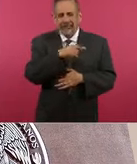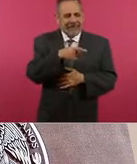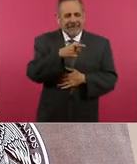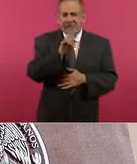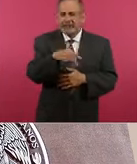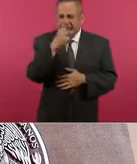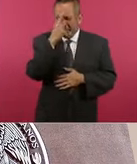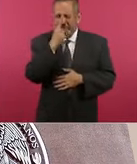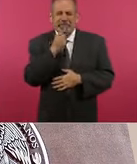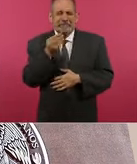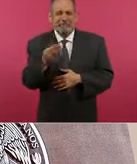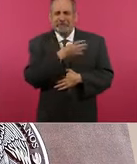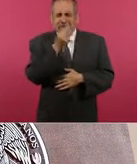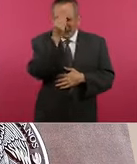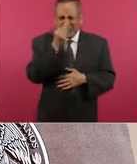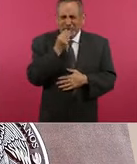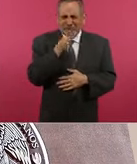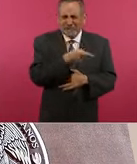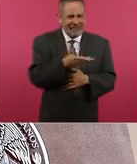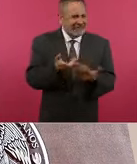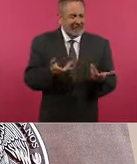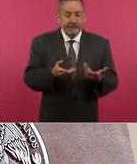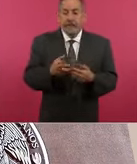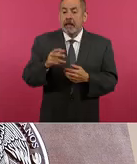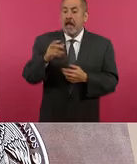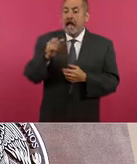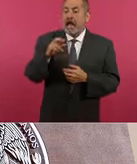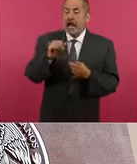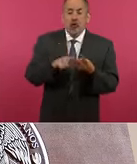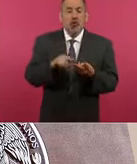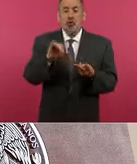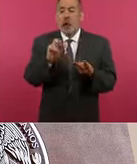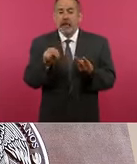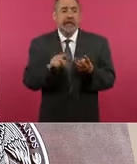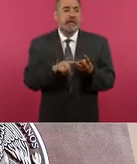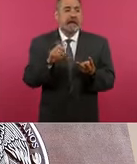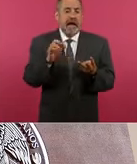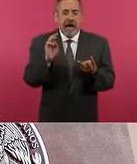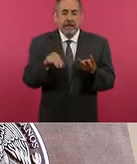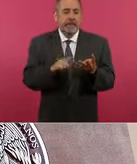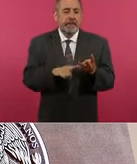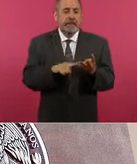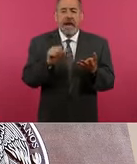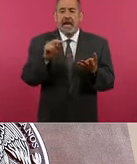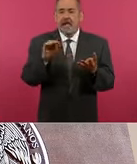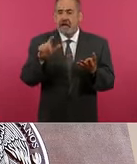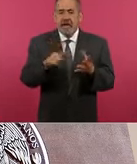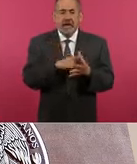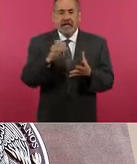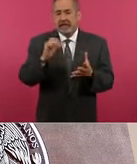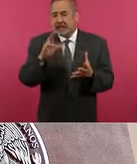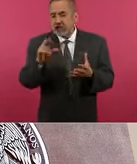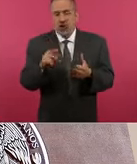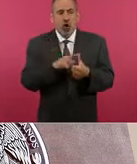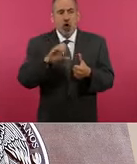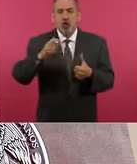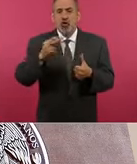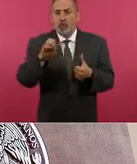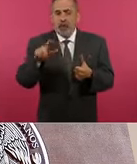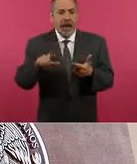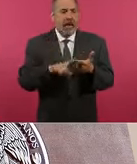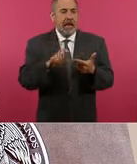para mentir. Joaquín López Dóriga, Carlos Loret de Mola, Carmen Aristegui, Anabel Hernández, Ciro Gómez Leiva, Chumel